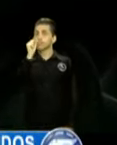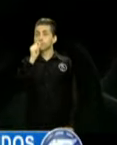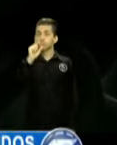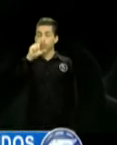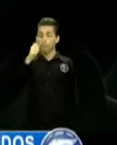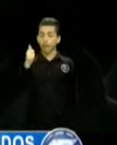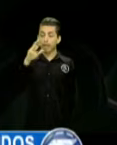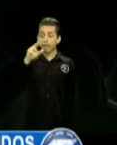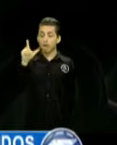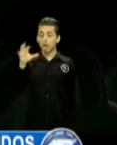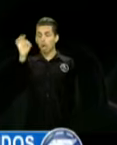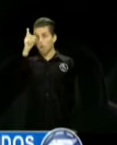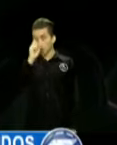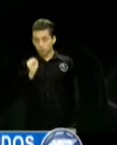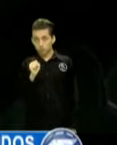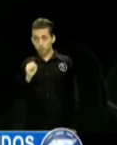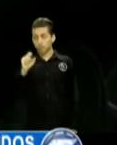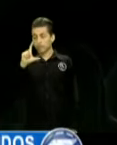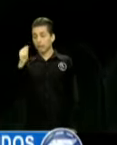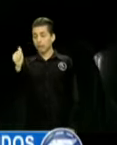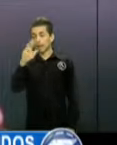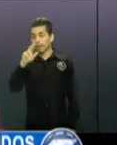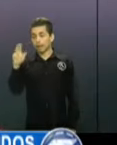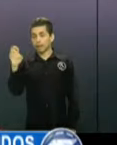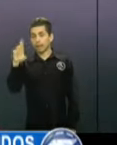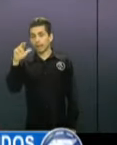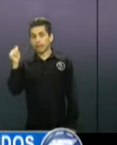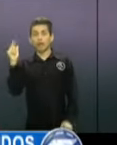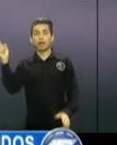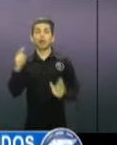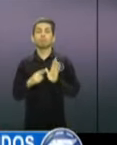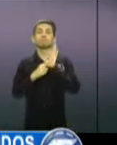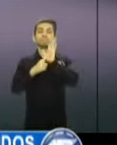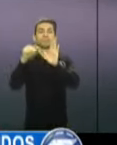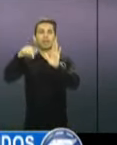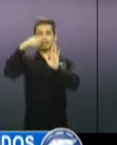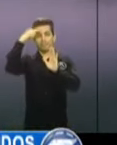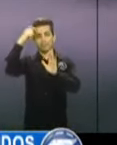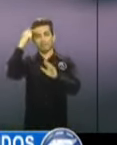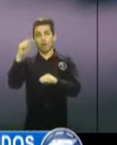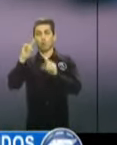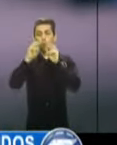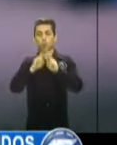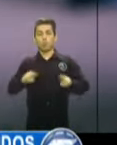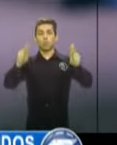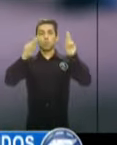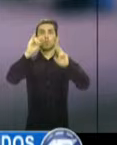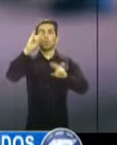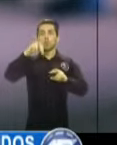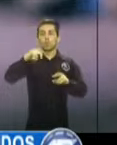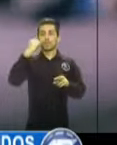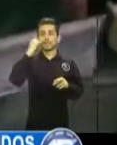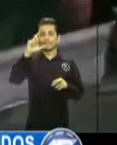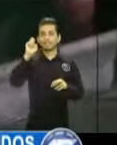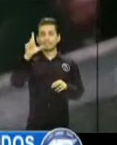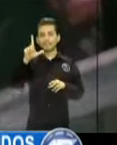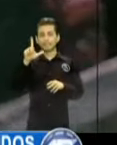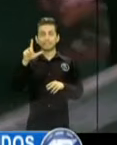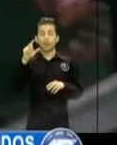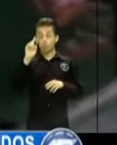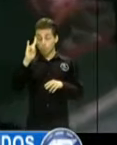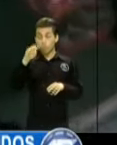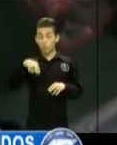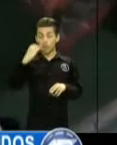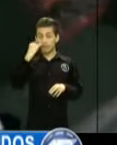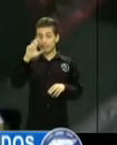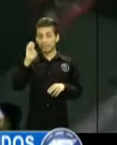conocer detalles de cómo se realizará la estrategia para combatir la desnutrición crónica y promover el desarrollo infantil integral